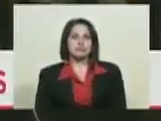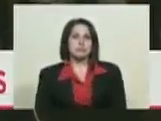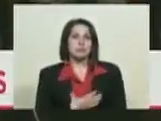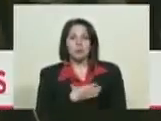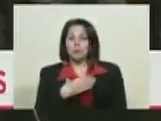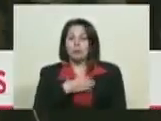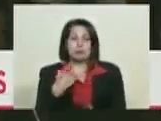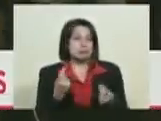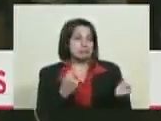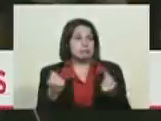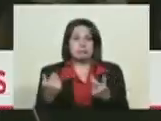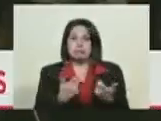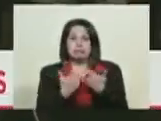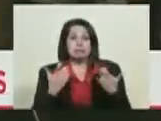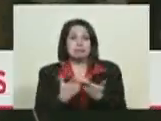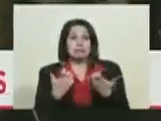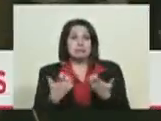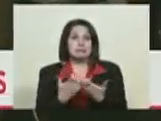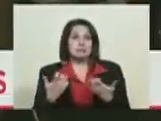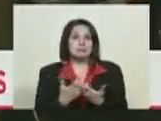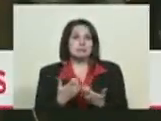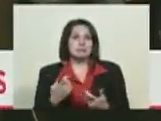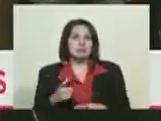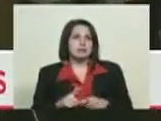guerra económica y no van a poder.